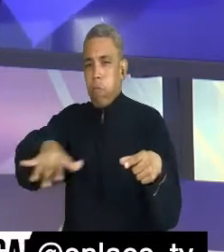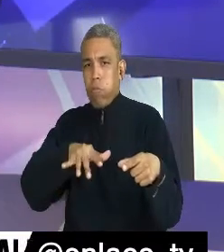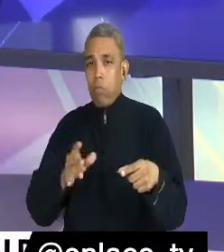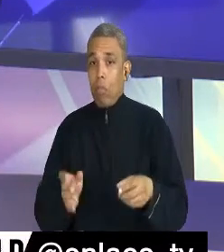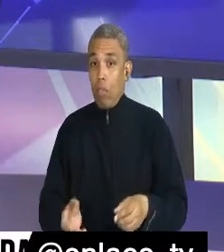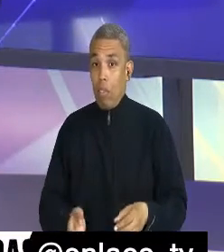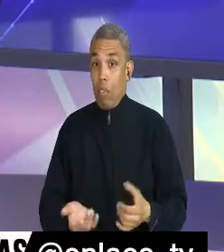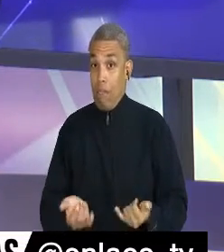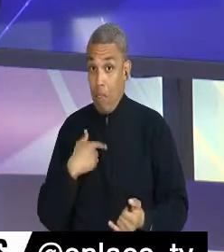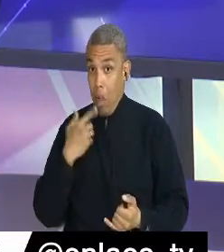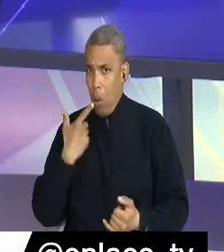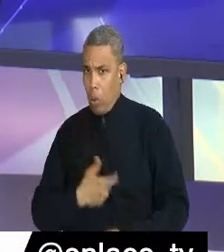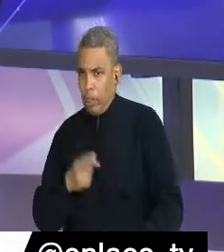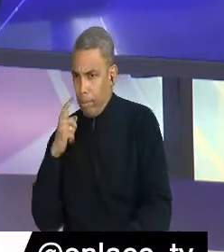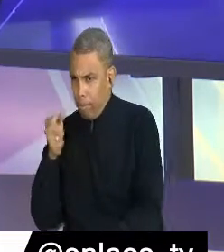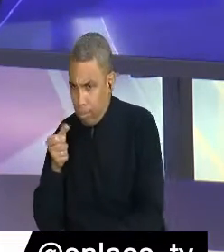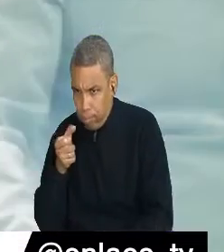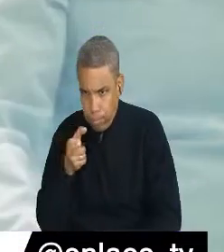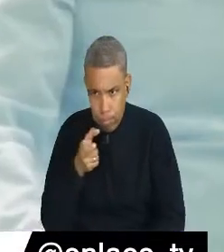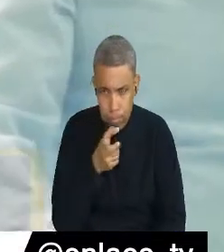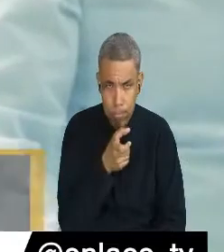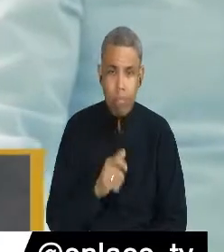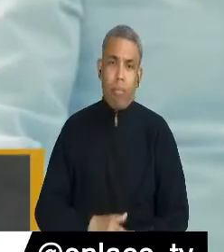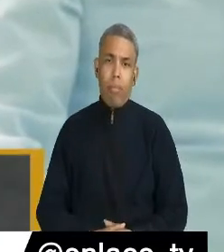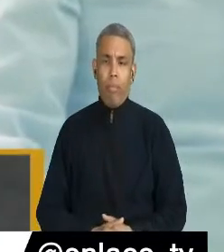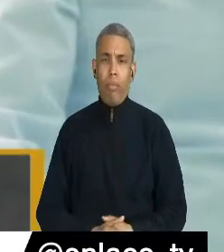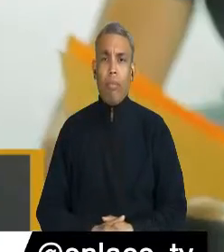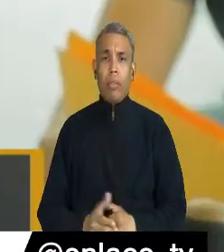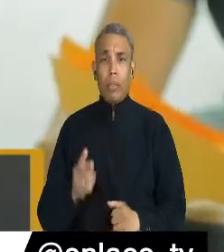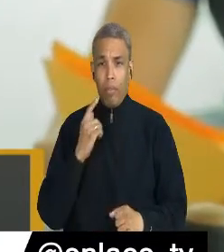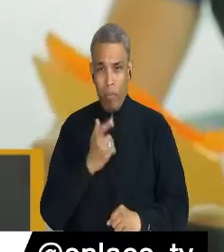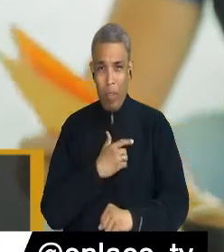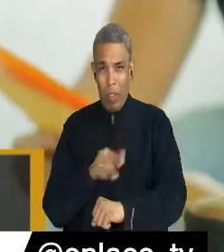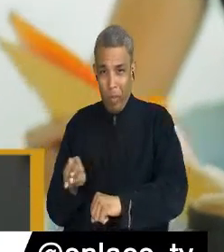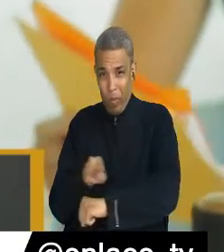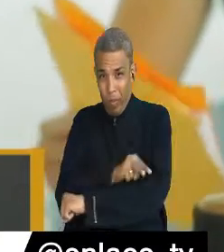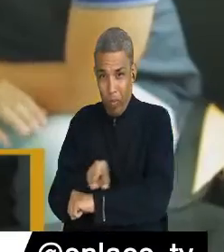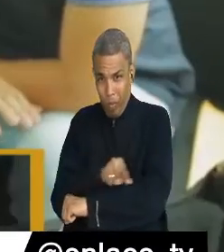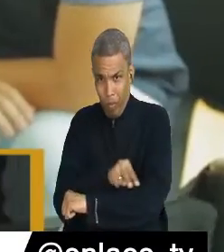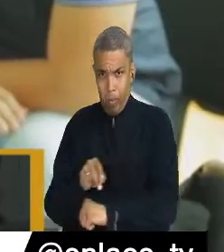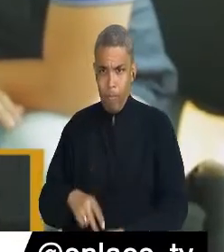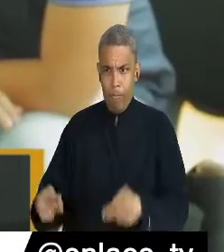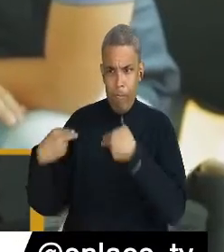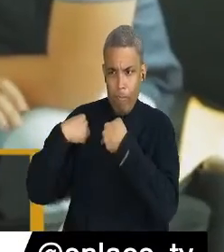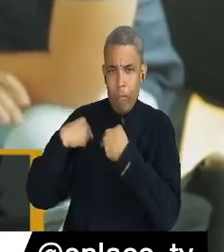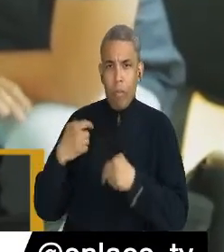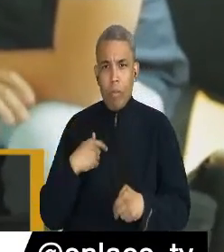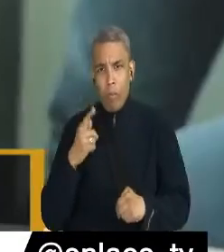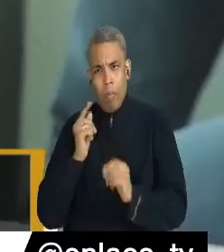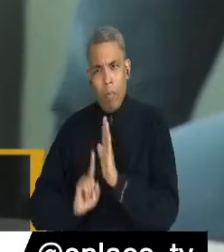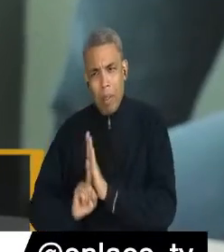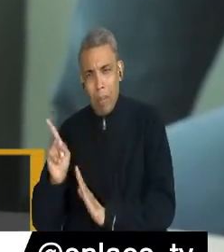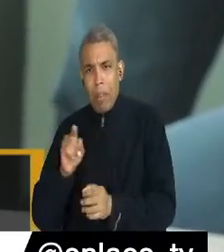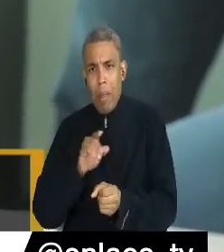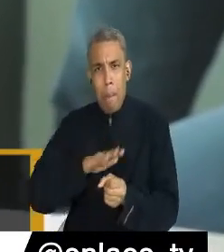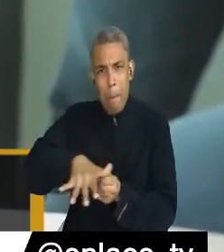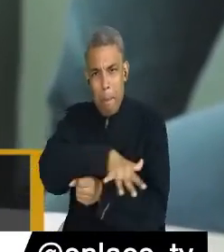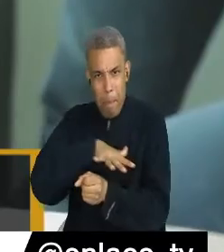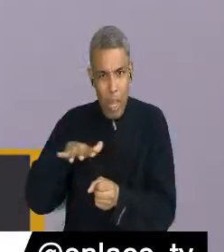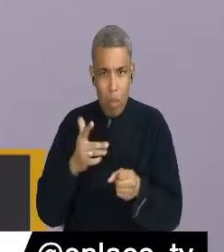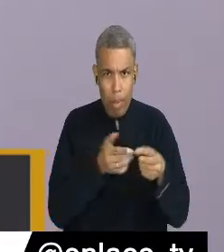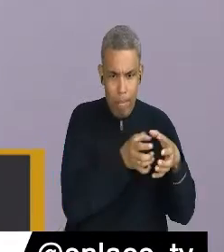de aguas residuales desde la personalidad ligada en vigilancia administrativa a desarrollo urbano y medio ambiente se se ha